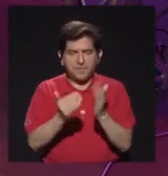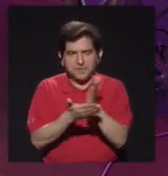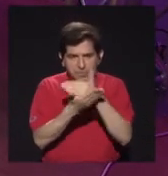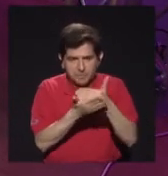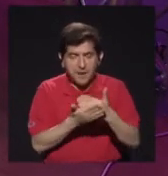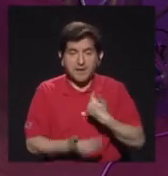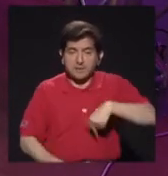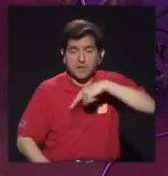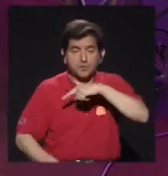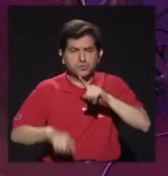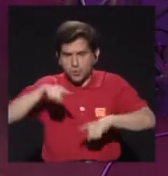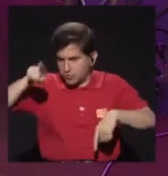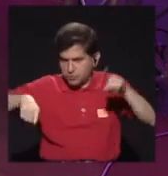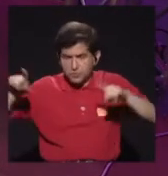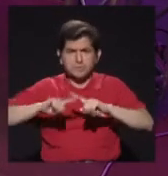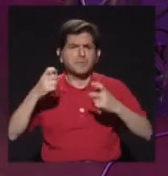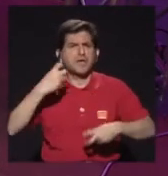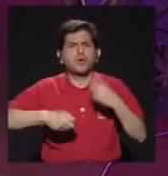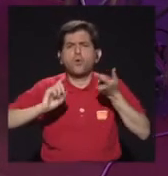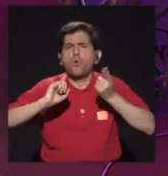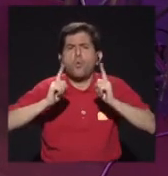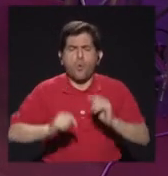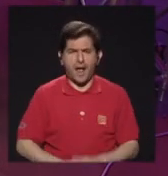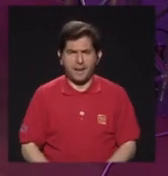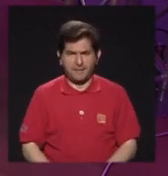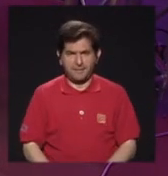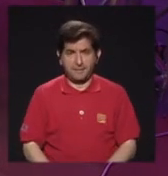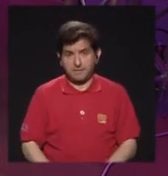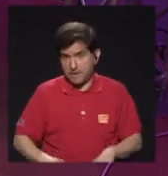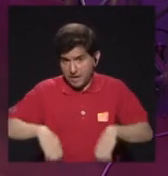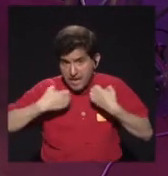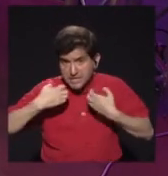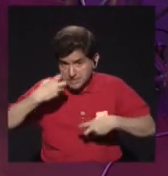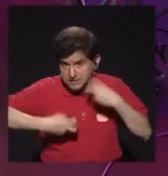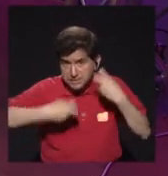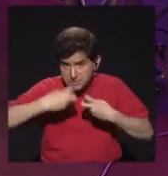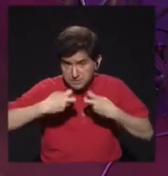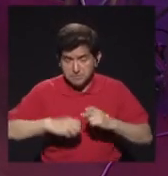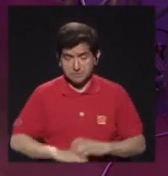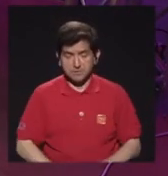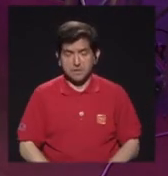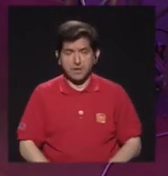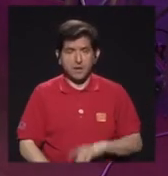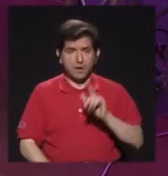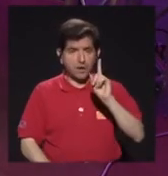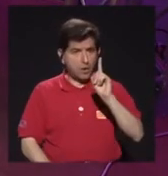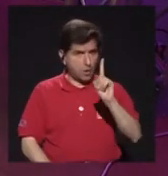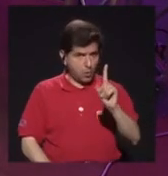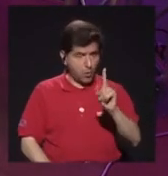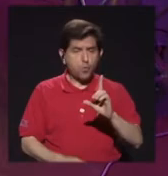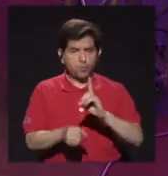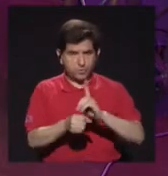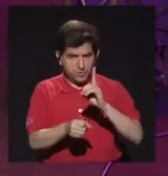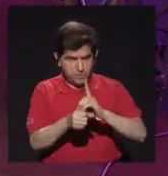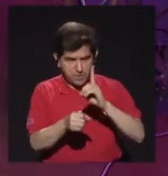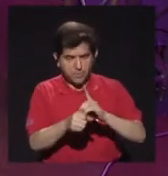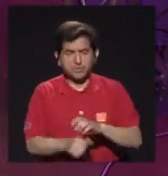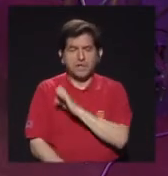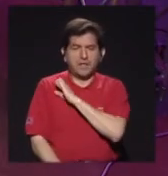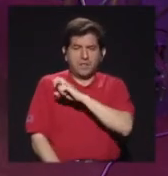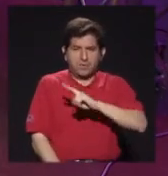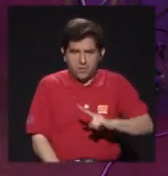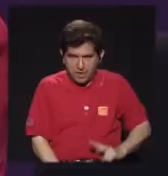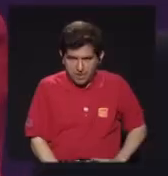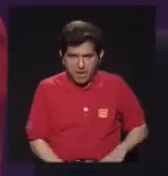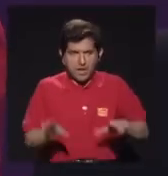efectivamente cuál es el problema si es que hay problema si de que un un diputado evangélico